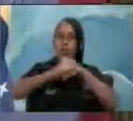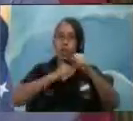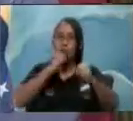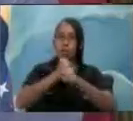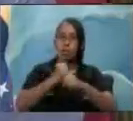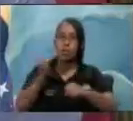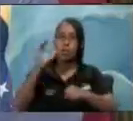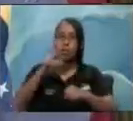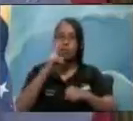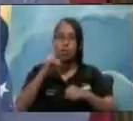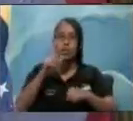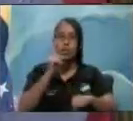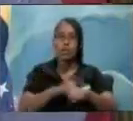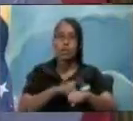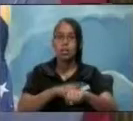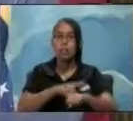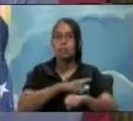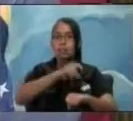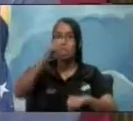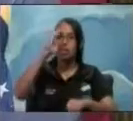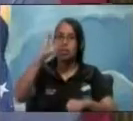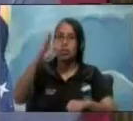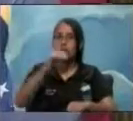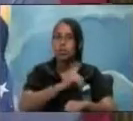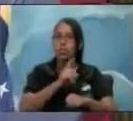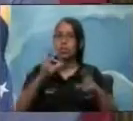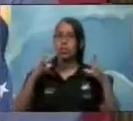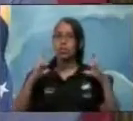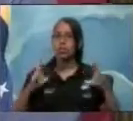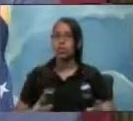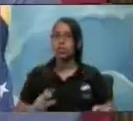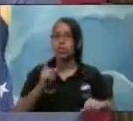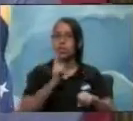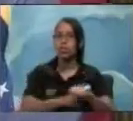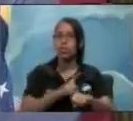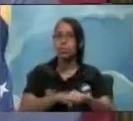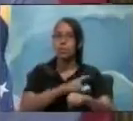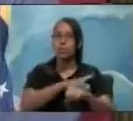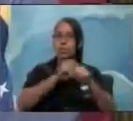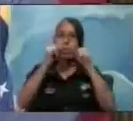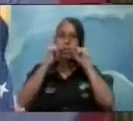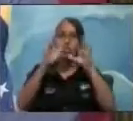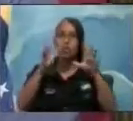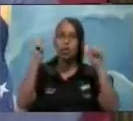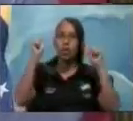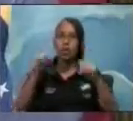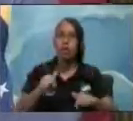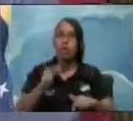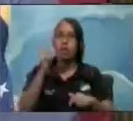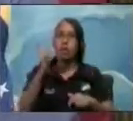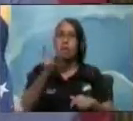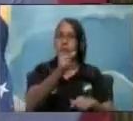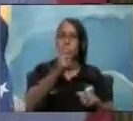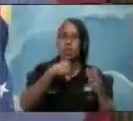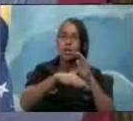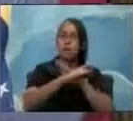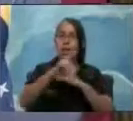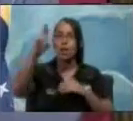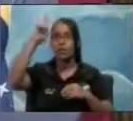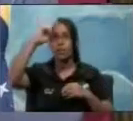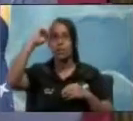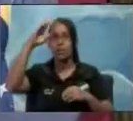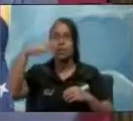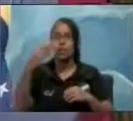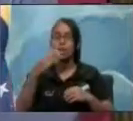viendo el tiempo de Dios, tiempo de refrigerio, tiempo de bendición. Hoy en día, las personas van a reconocer